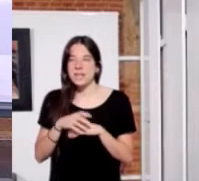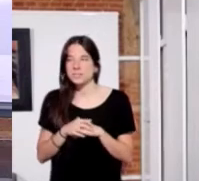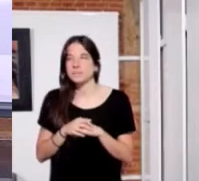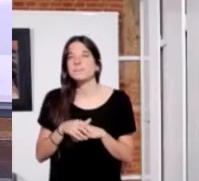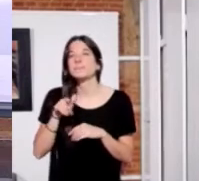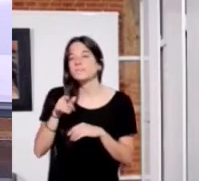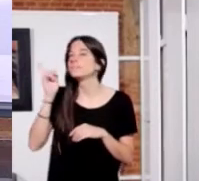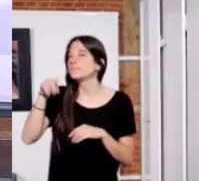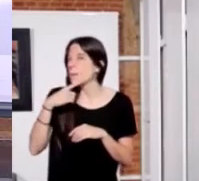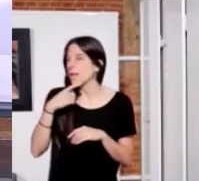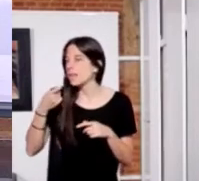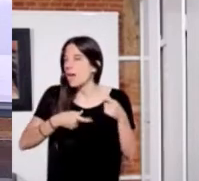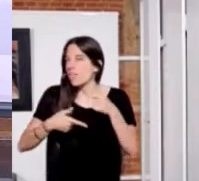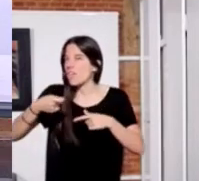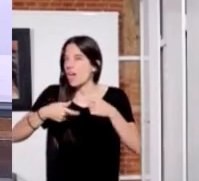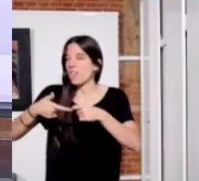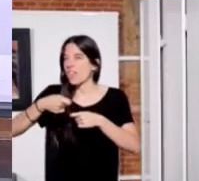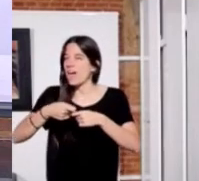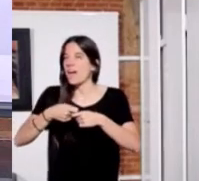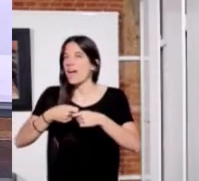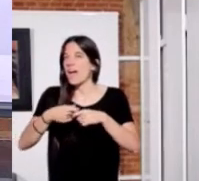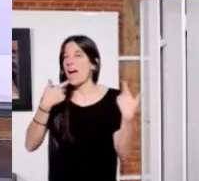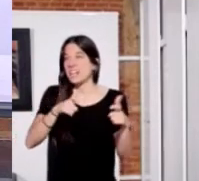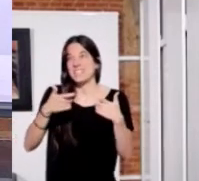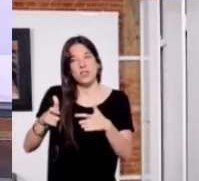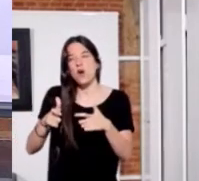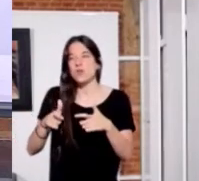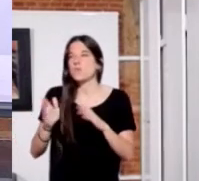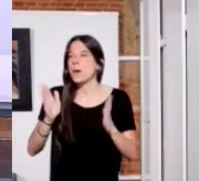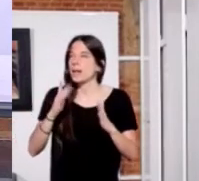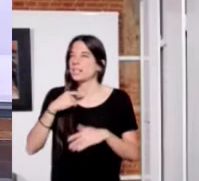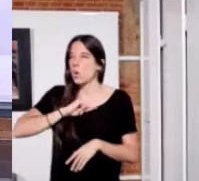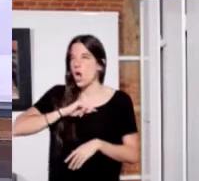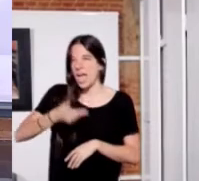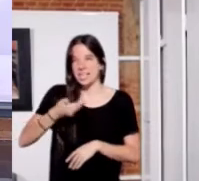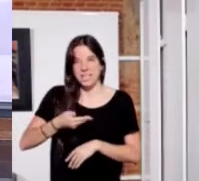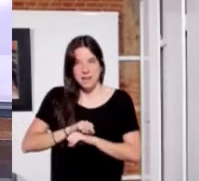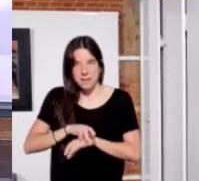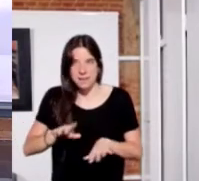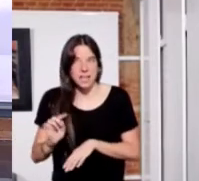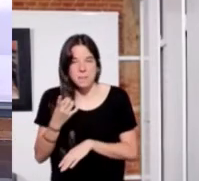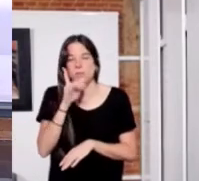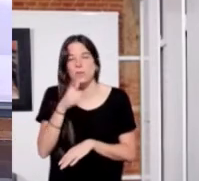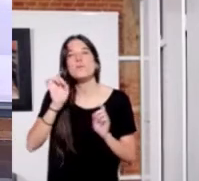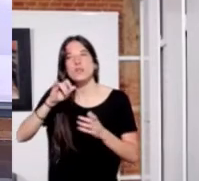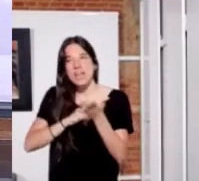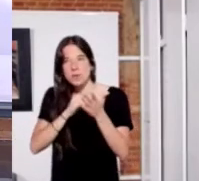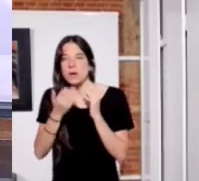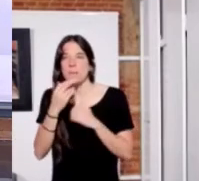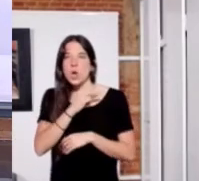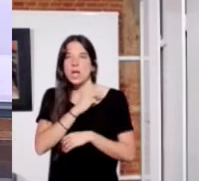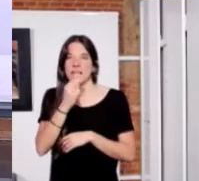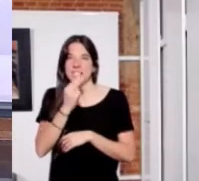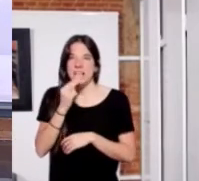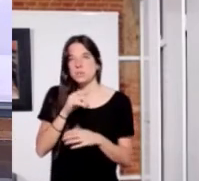también aportando a todo este sector la parte más ética, ¿no? Como profesor de asignaturas como cristianismo y ética